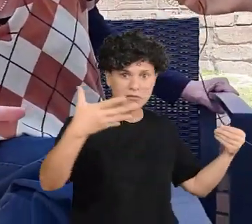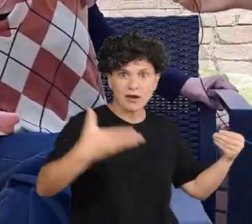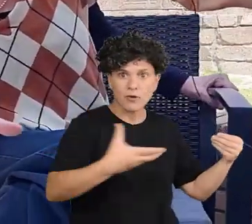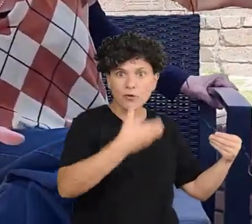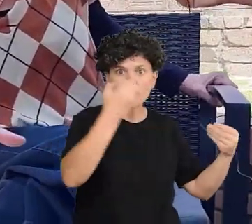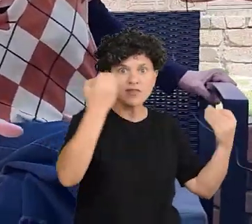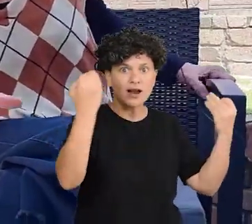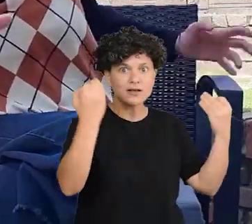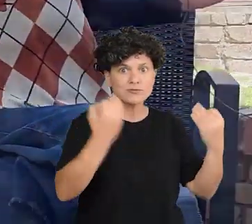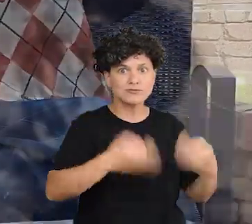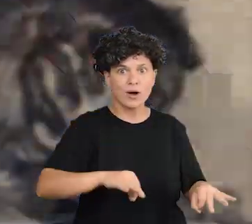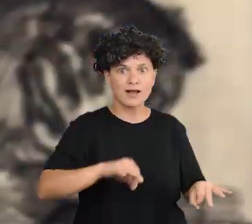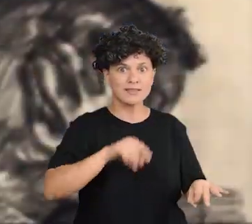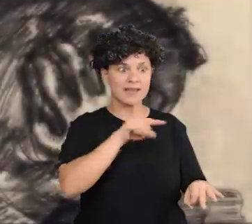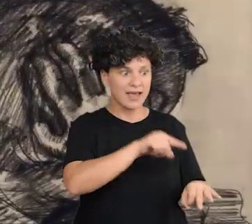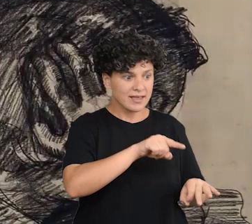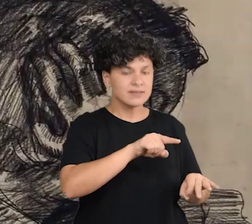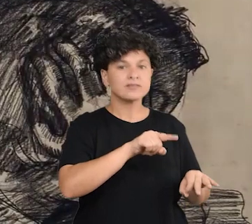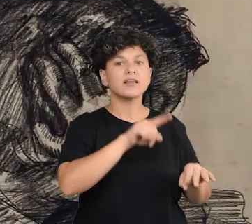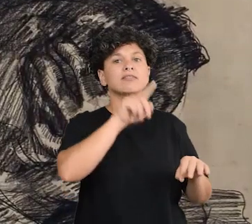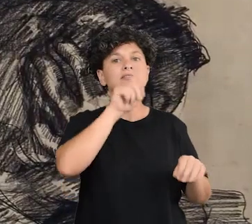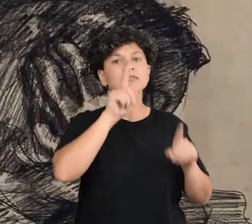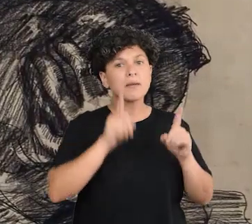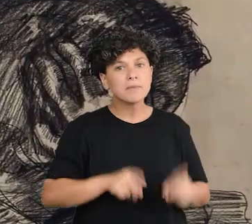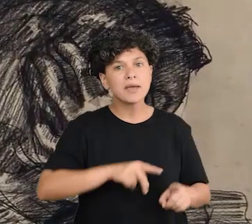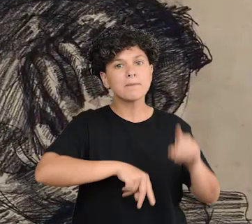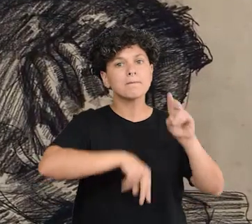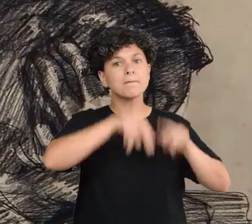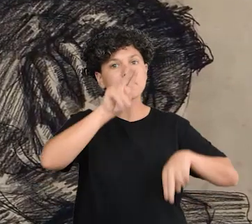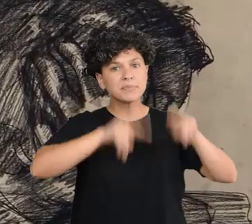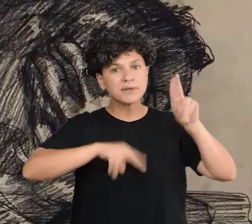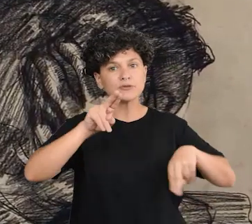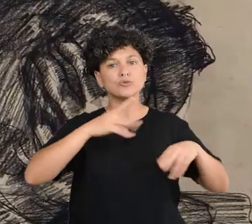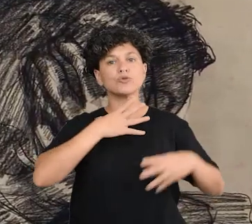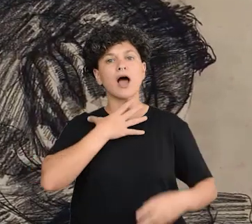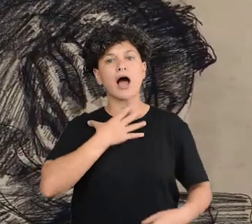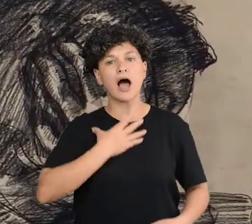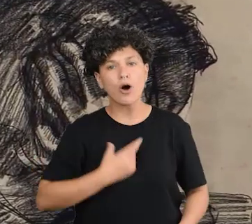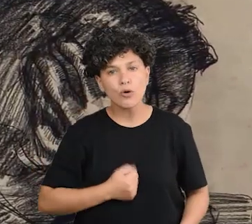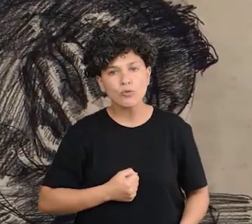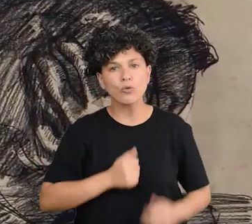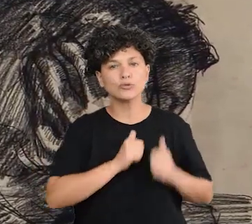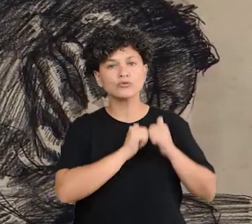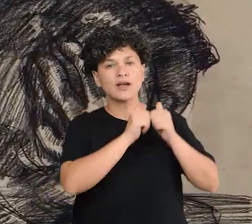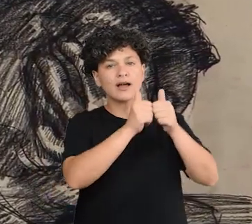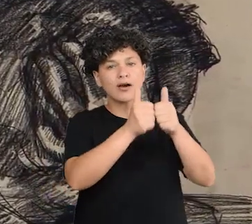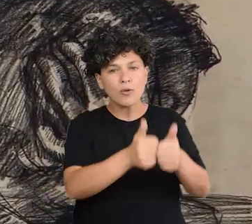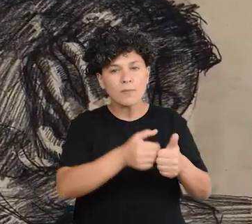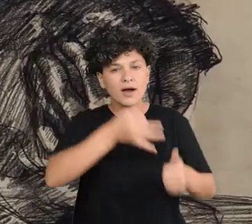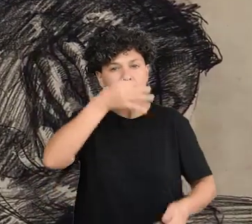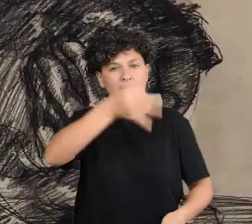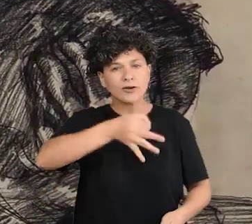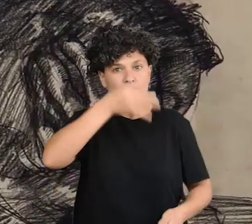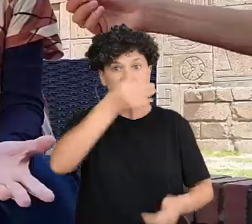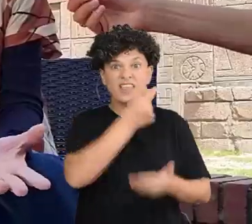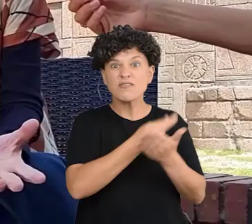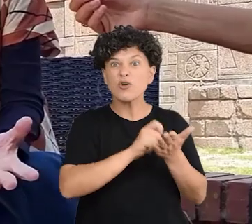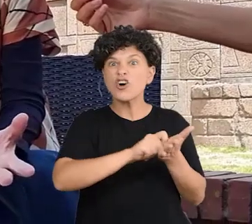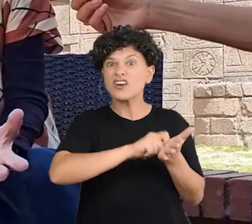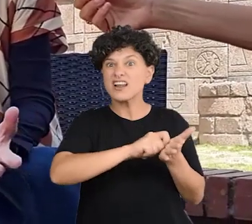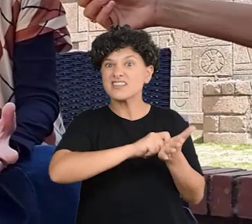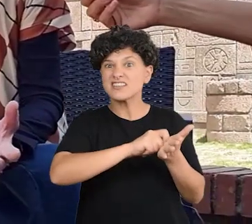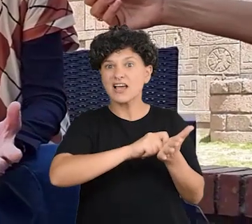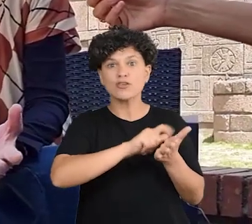de casualidad, a la angustia y al consuelo, en dibujo rayado. ¿Dónde están